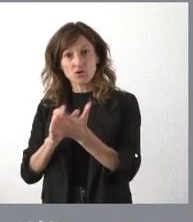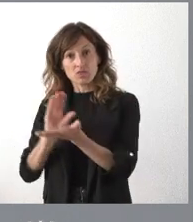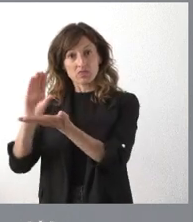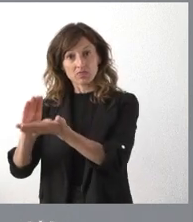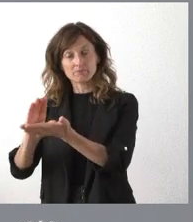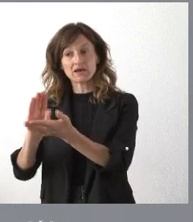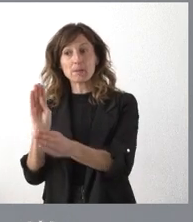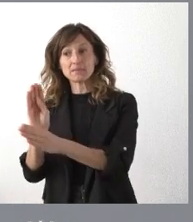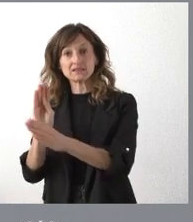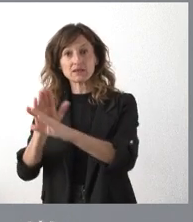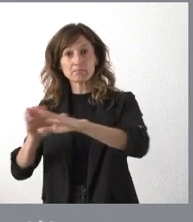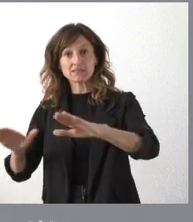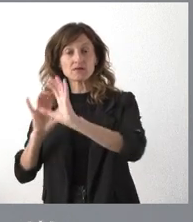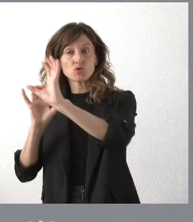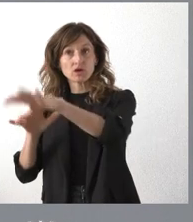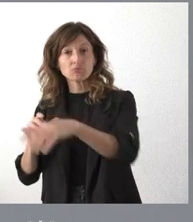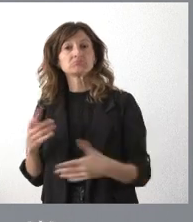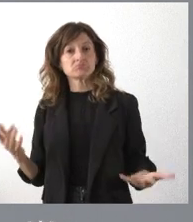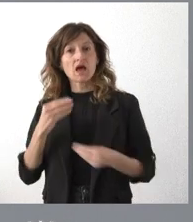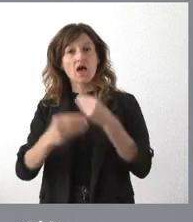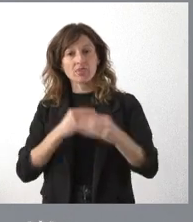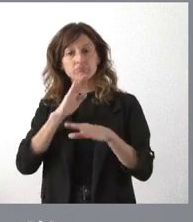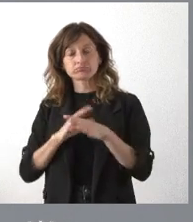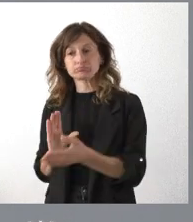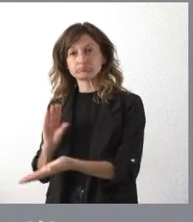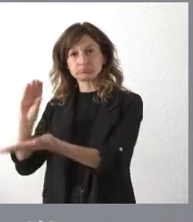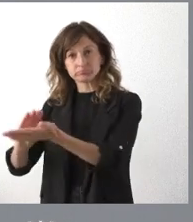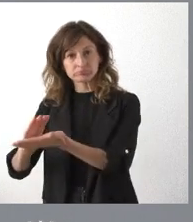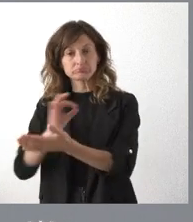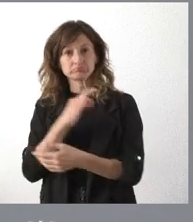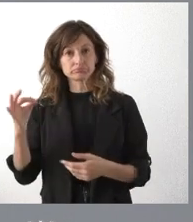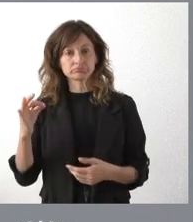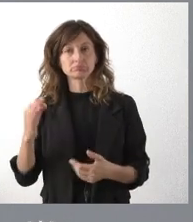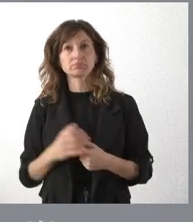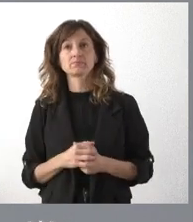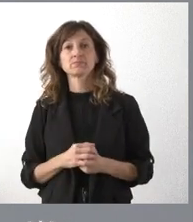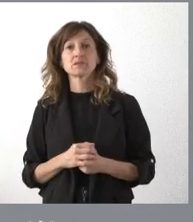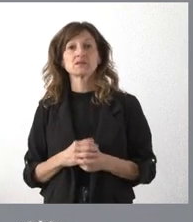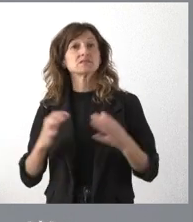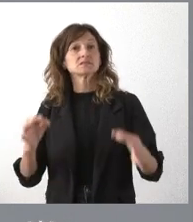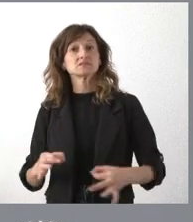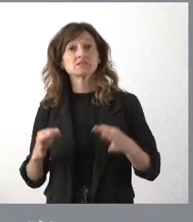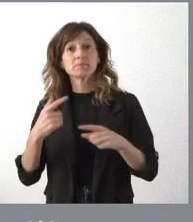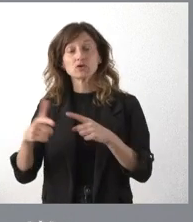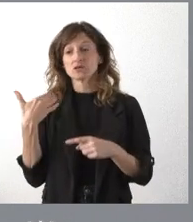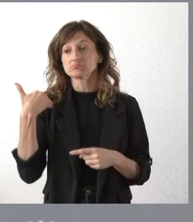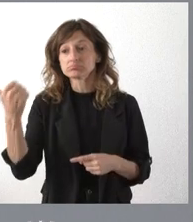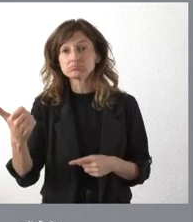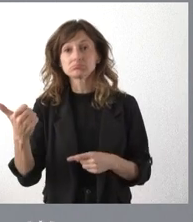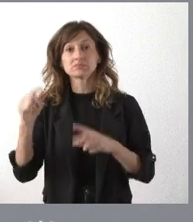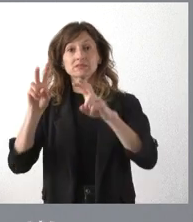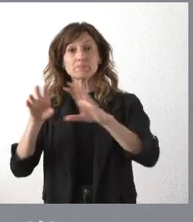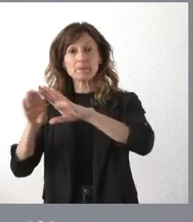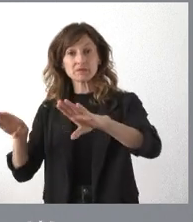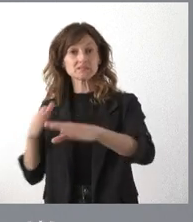Esa mesa por León realizamos la aportación económica que se nos pidió hacia la junta de Castilla y león y siempre que se nos convoque a esa